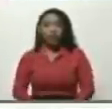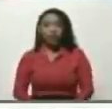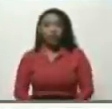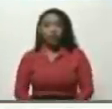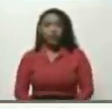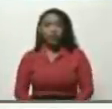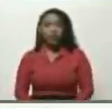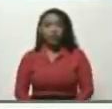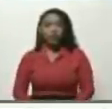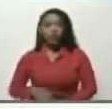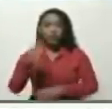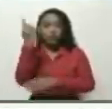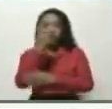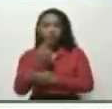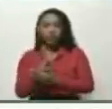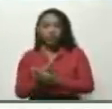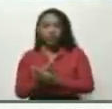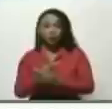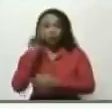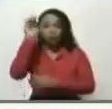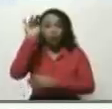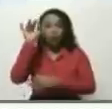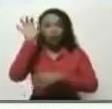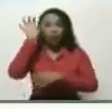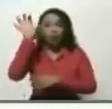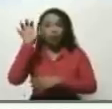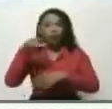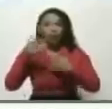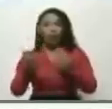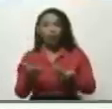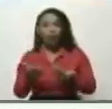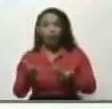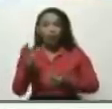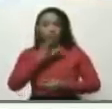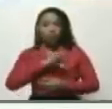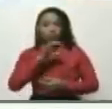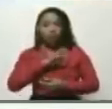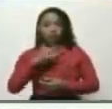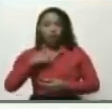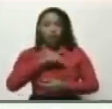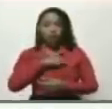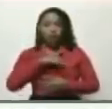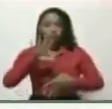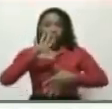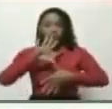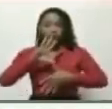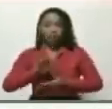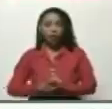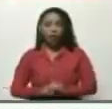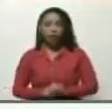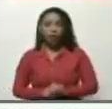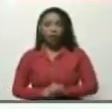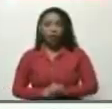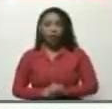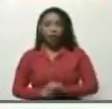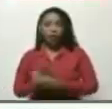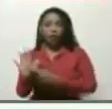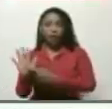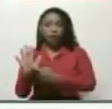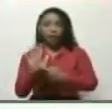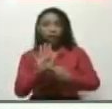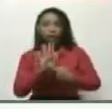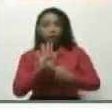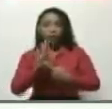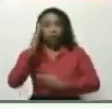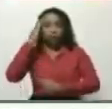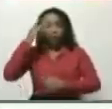Para el dibujo del futuro de la patria y del socialismo nuestroamericano, de los planteamientos del